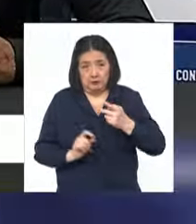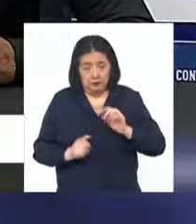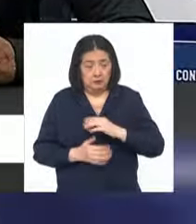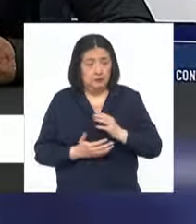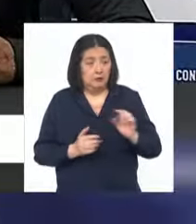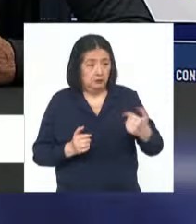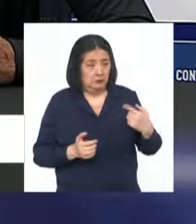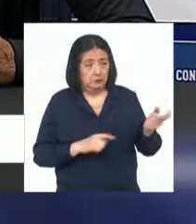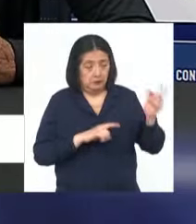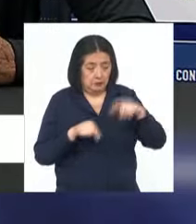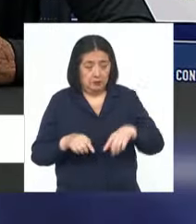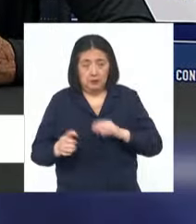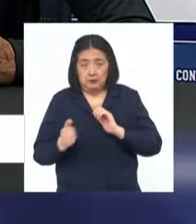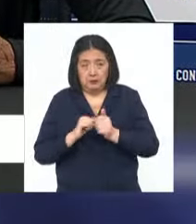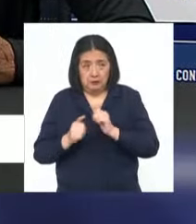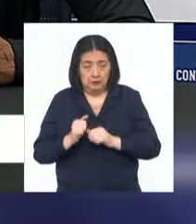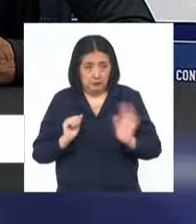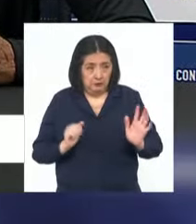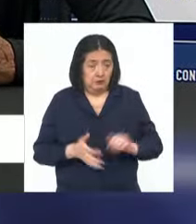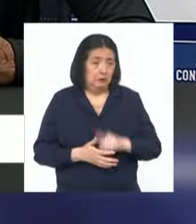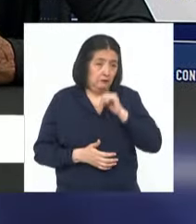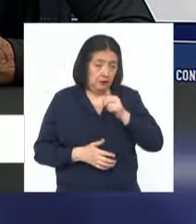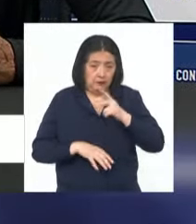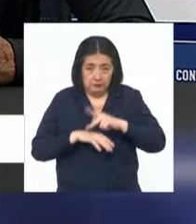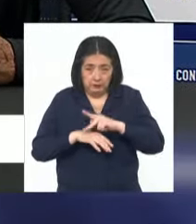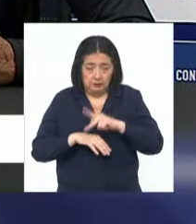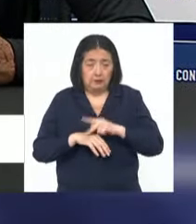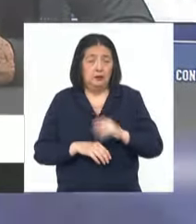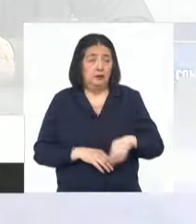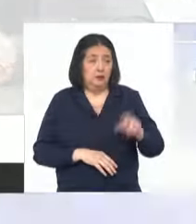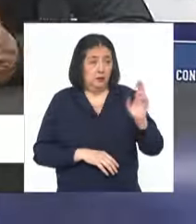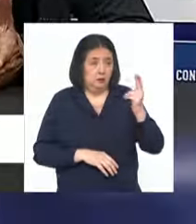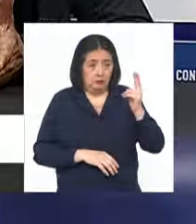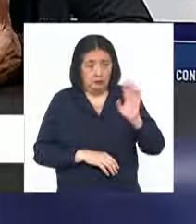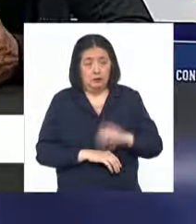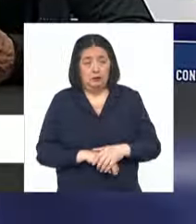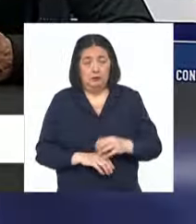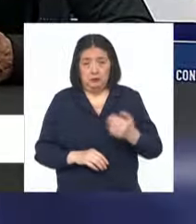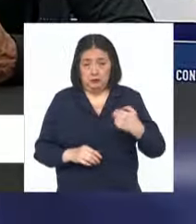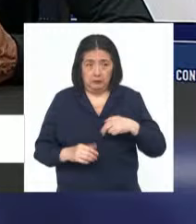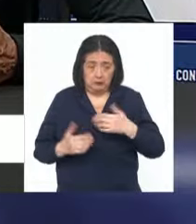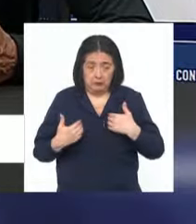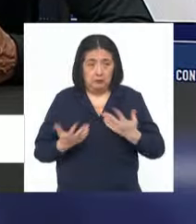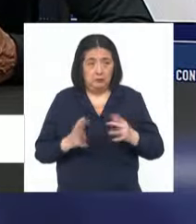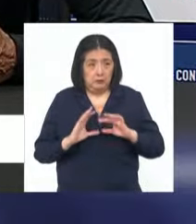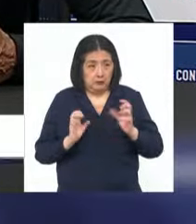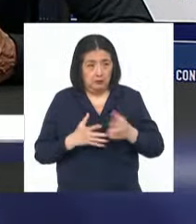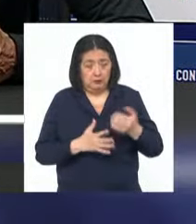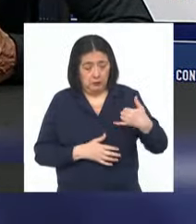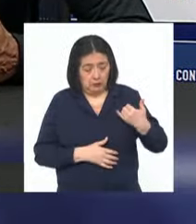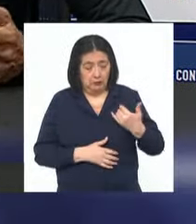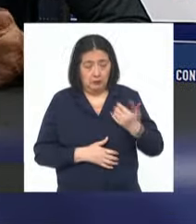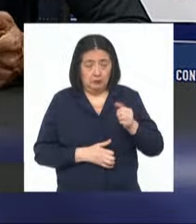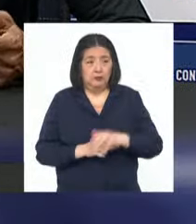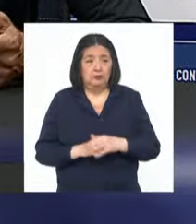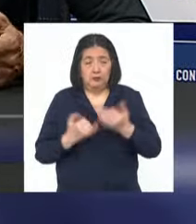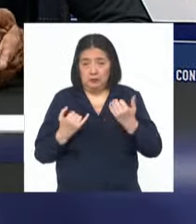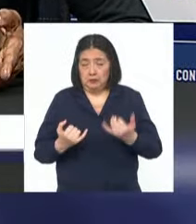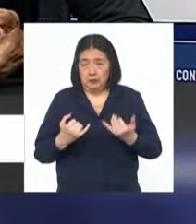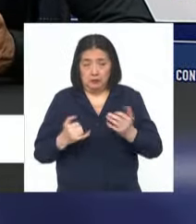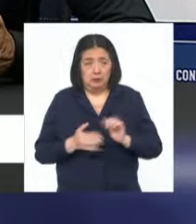venido a competir, nos queda todavía Paraguay, nos queda Uruguay. Nosotros somos un equipo muy joven, muy joven. Hoy